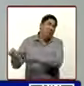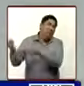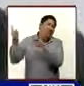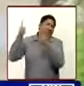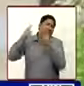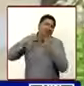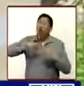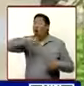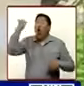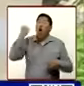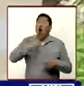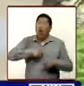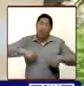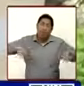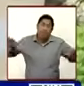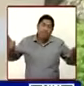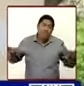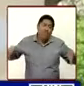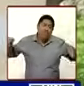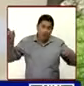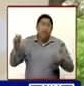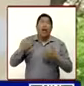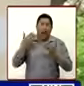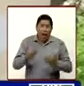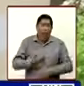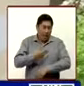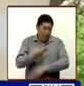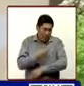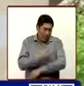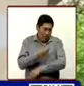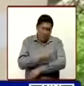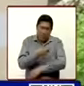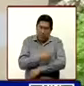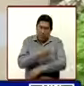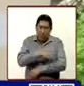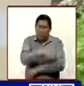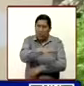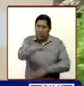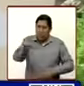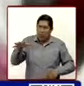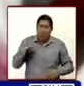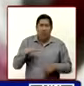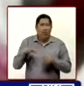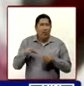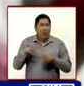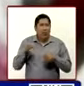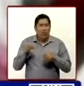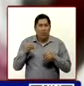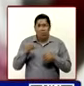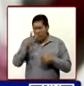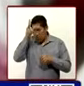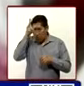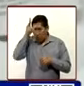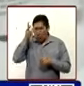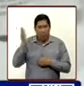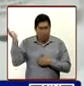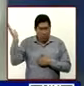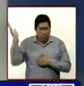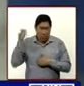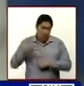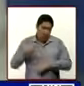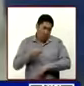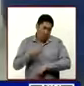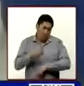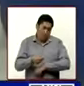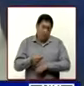aves. Hay un esquema de vacunación en el cual se ha trabajado con los productores avícolas, y es un esquema de vacunación para las aves